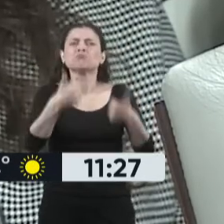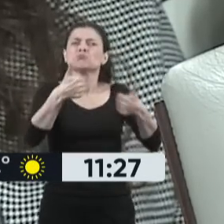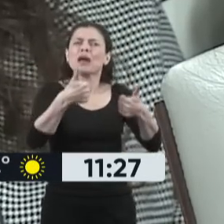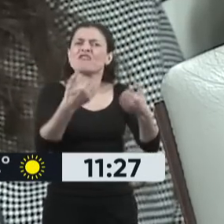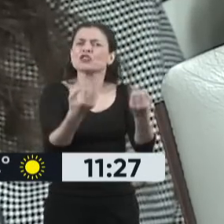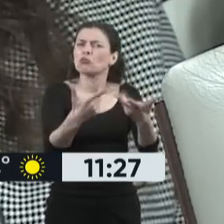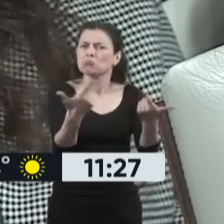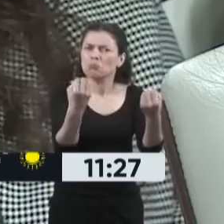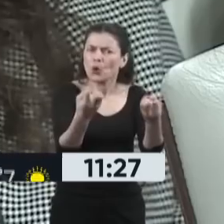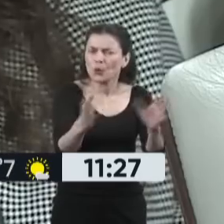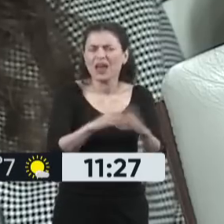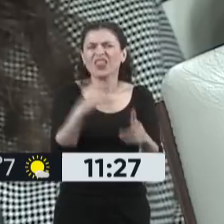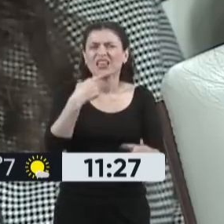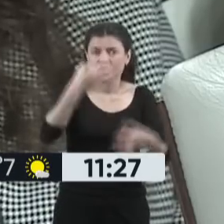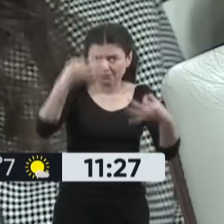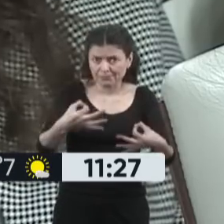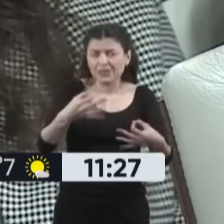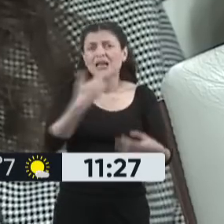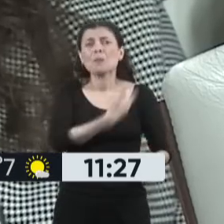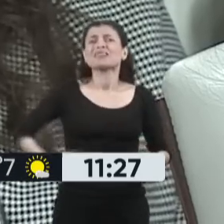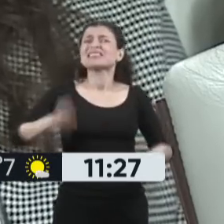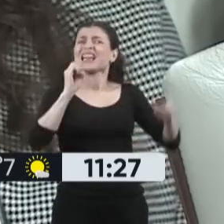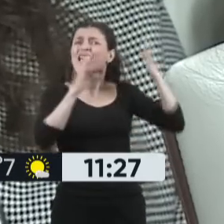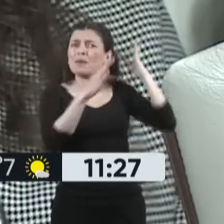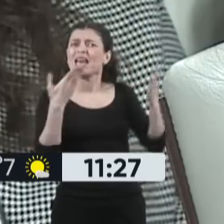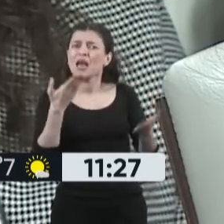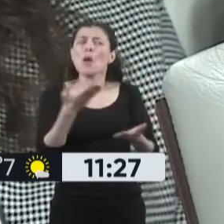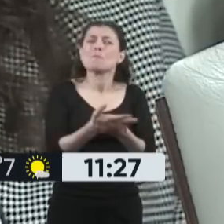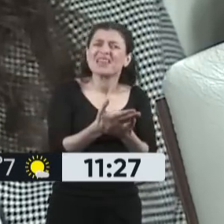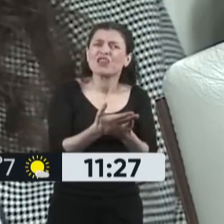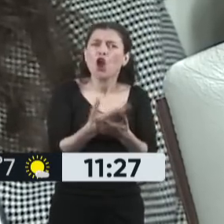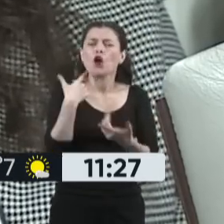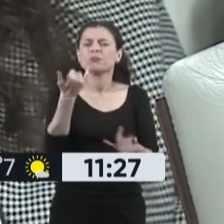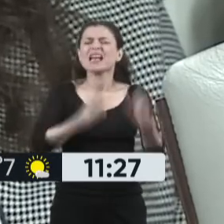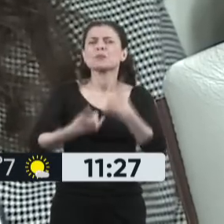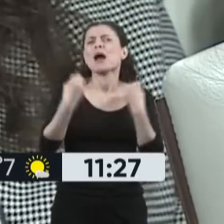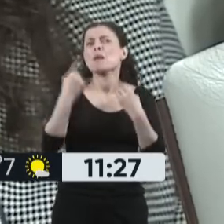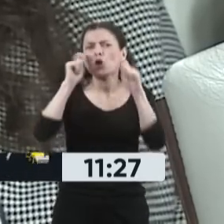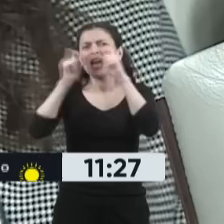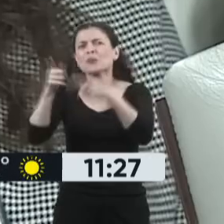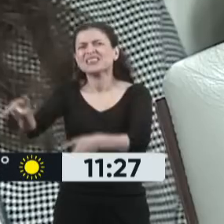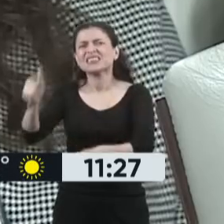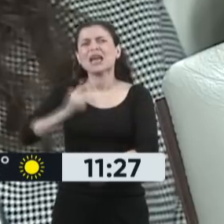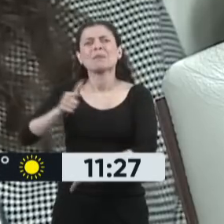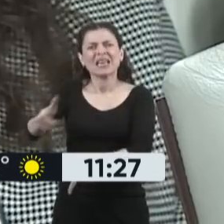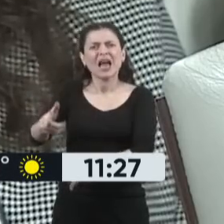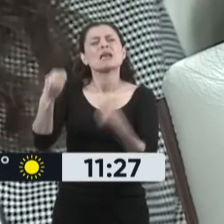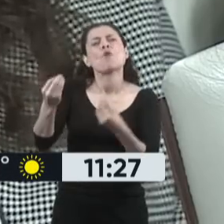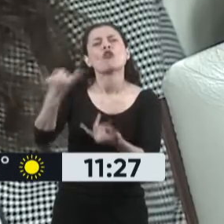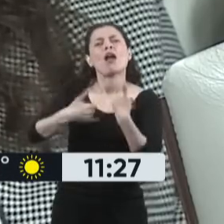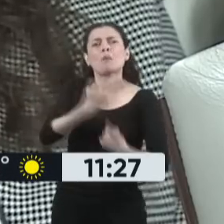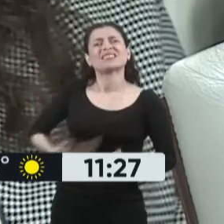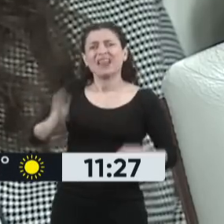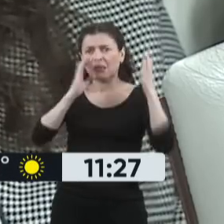quería consultar si el presidente le pidió algún tipo de explicación a la funcionaria Y en la misma línea, y en base a los dichos de